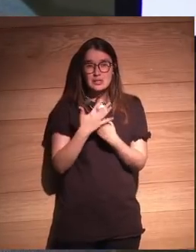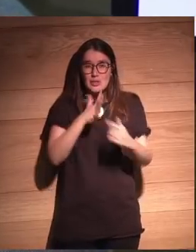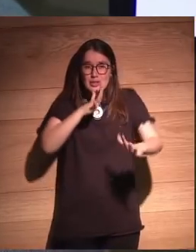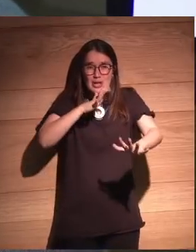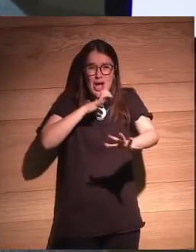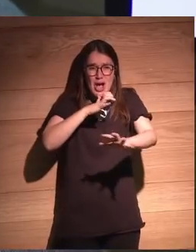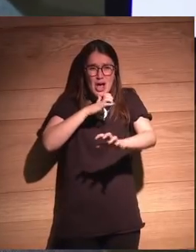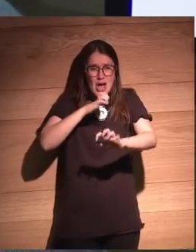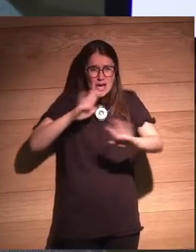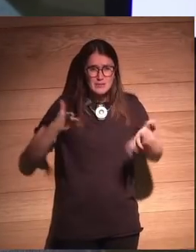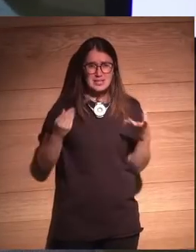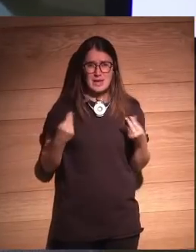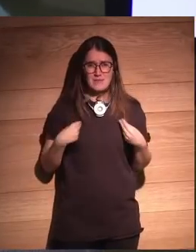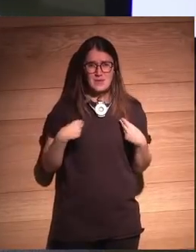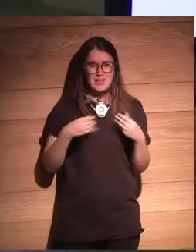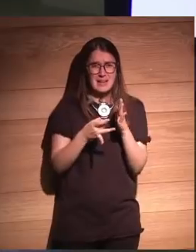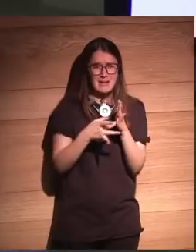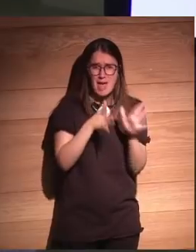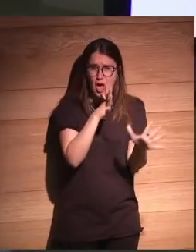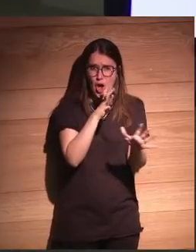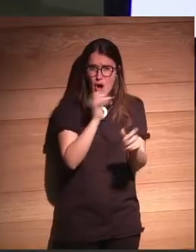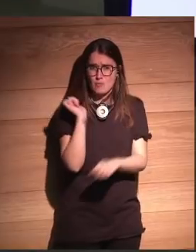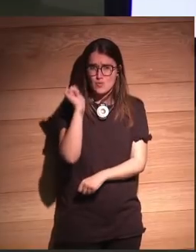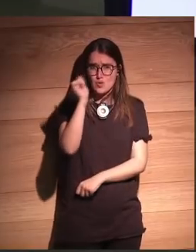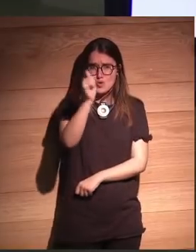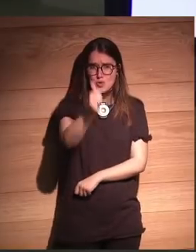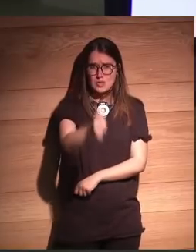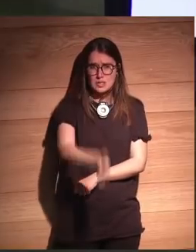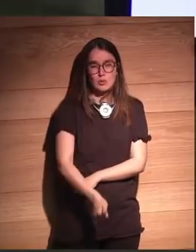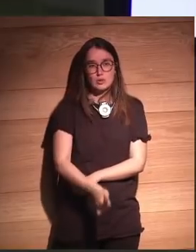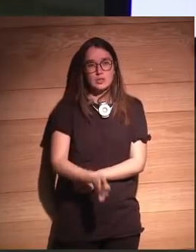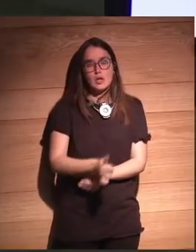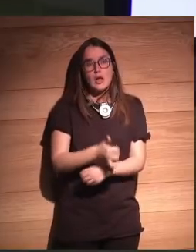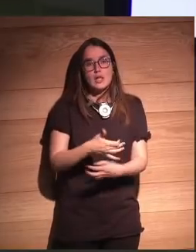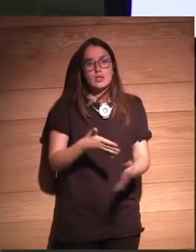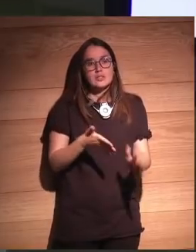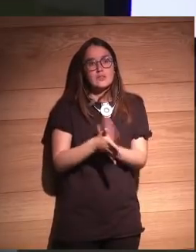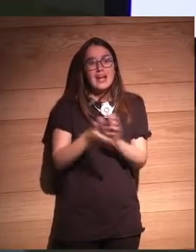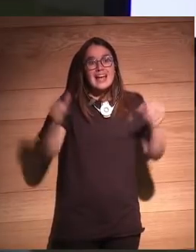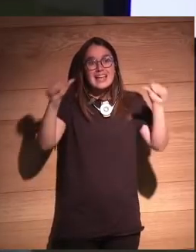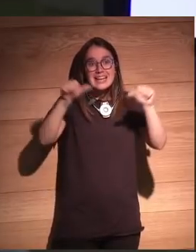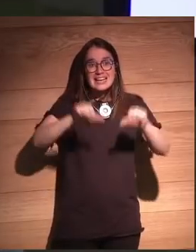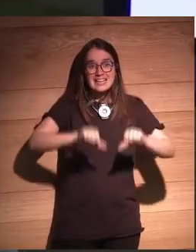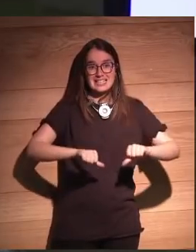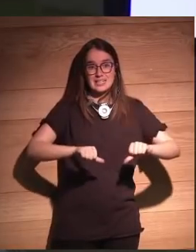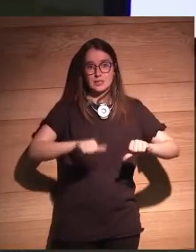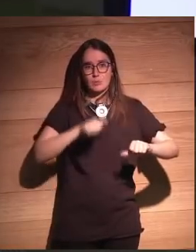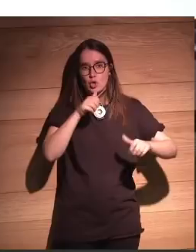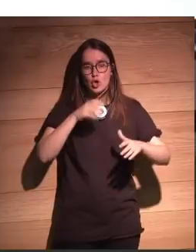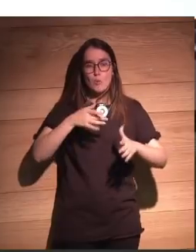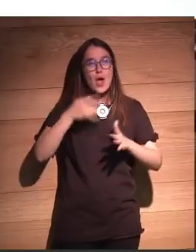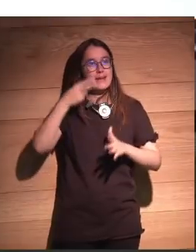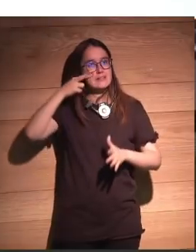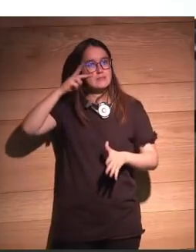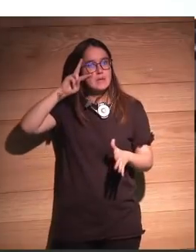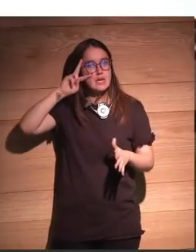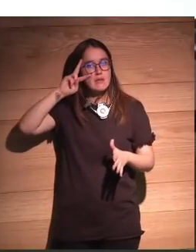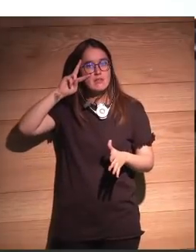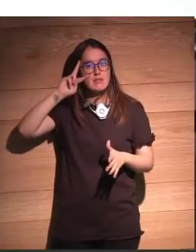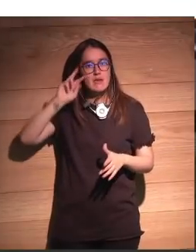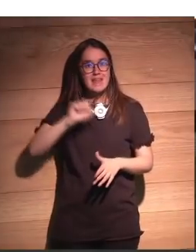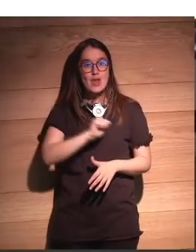deplorables, en viviendas deplorables desde hace muchísimo tiempo. Entonces nos quedamos con la idea de crisis porque conecta la experiencia de